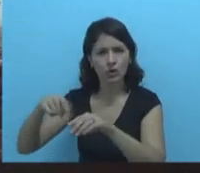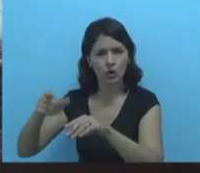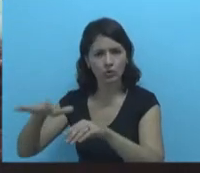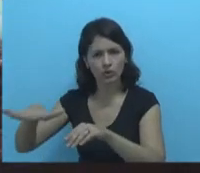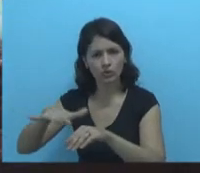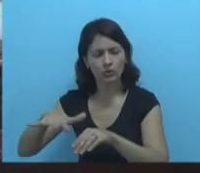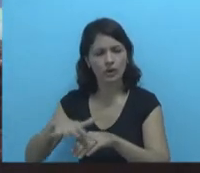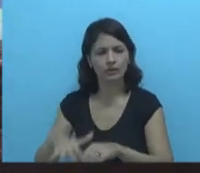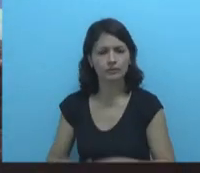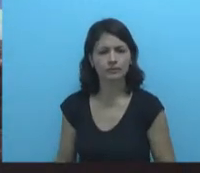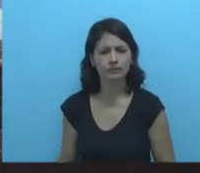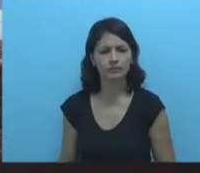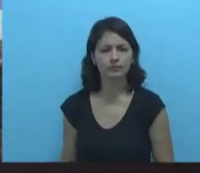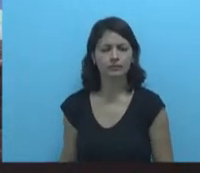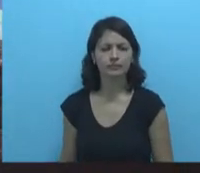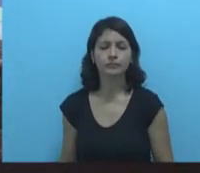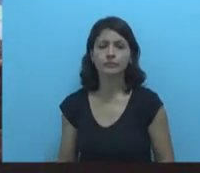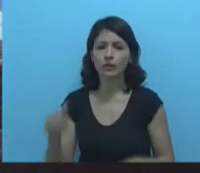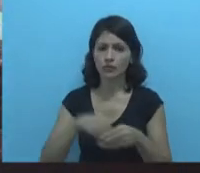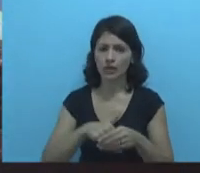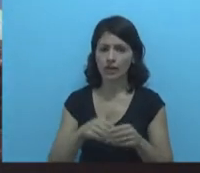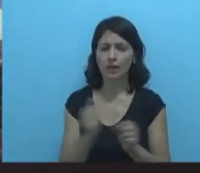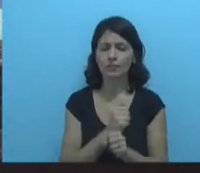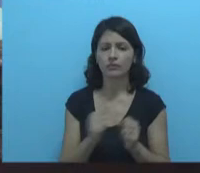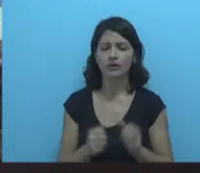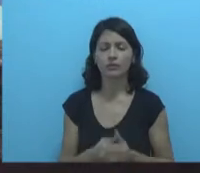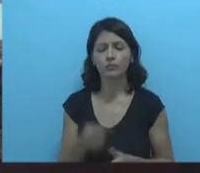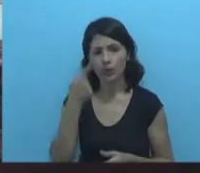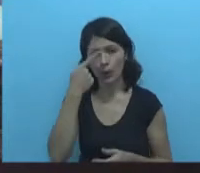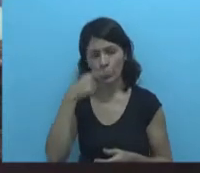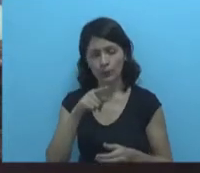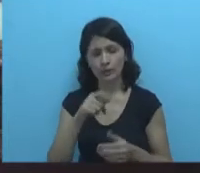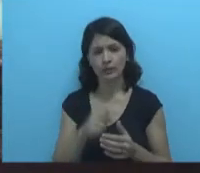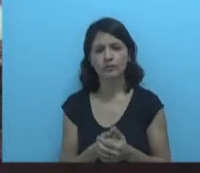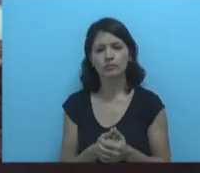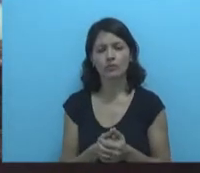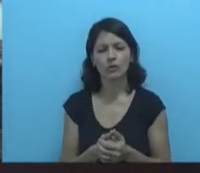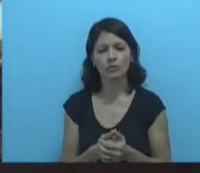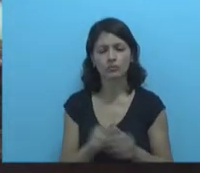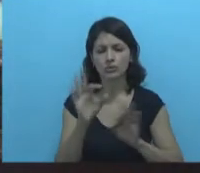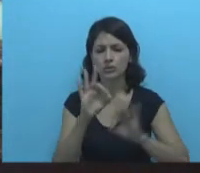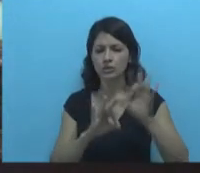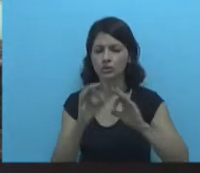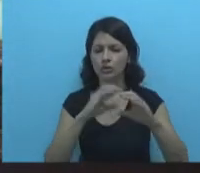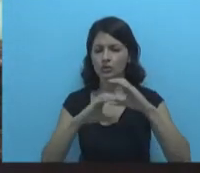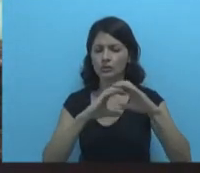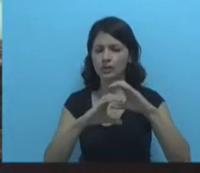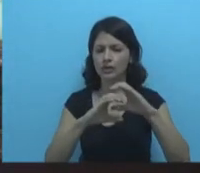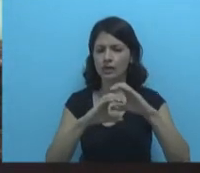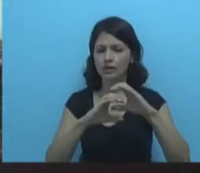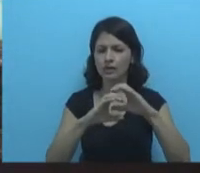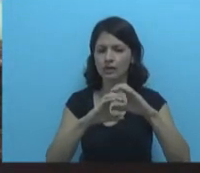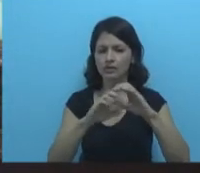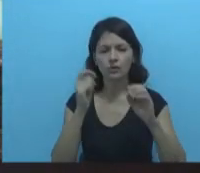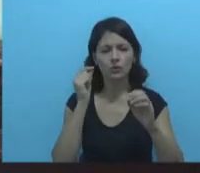comunicación resulta aprobado. Por último, la preferencia número 26, proyecto de comunicación